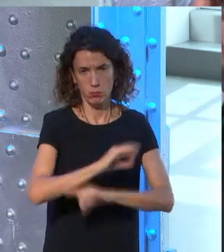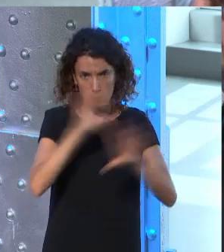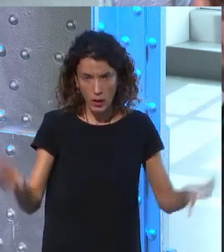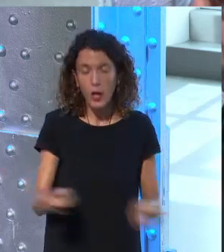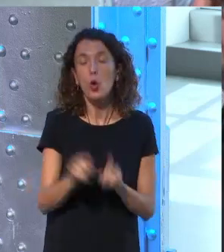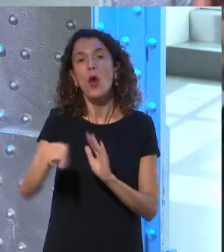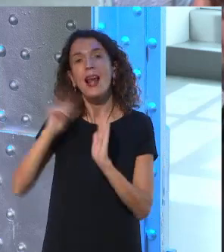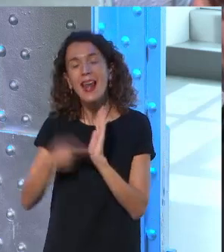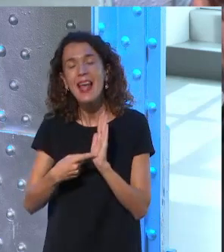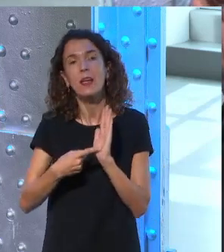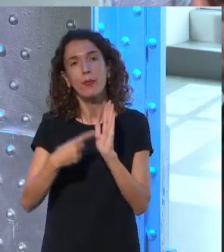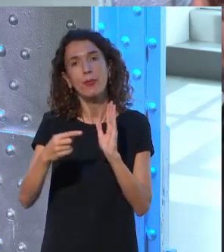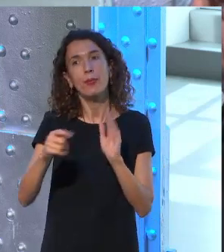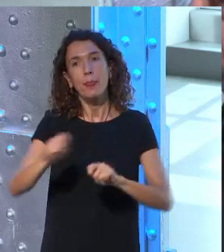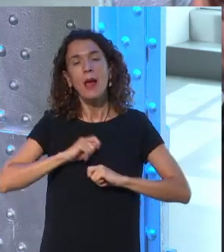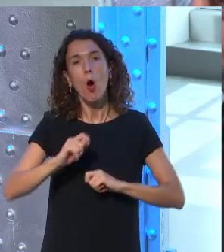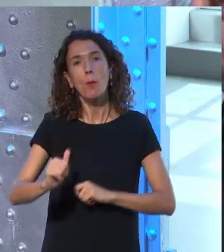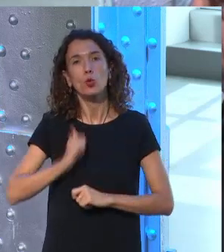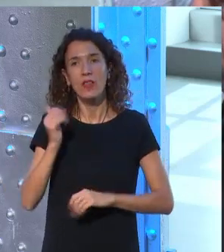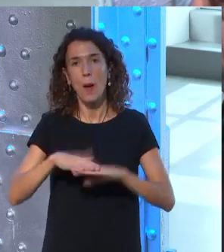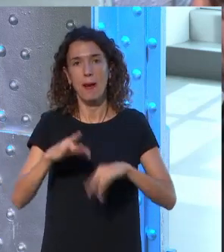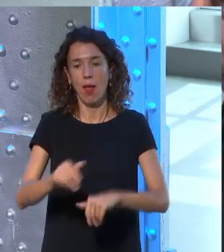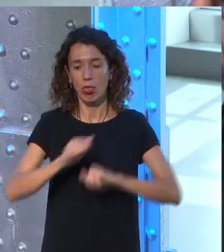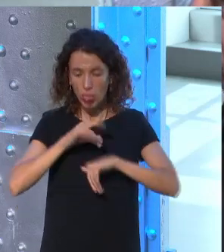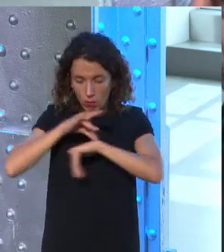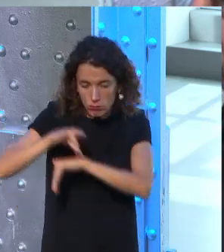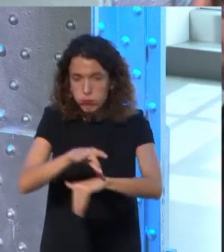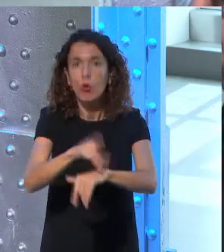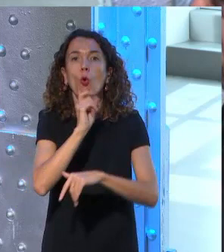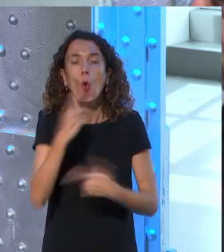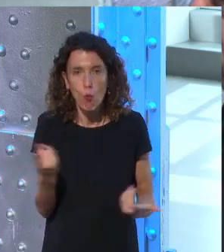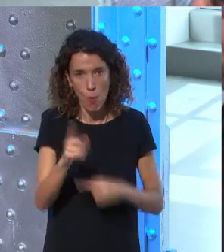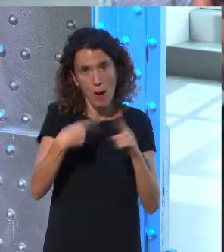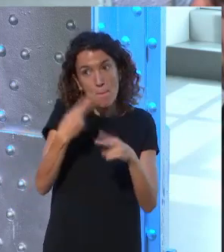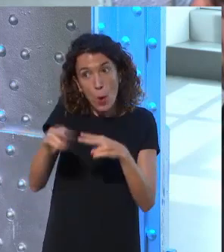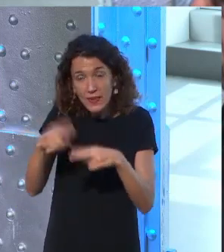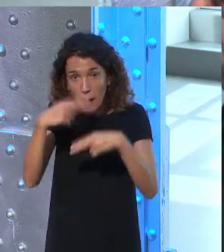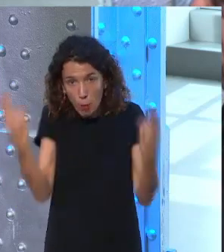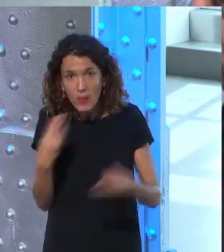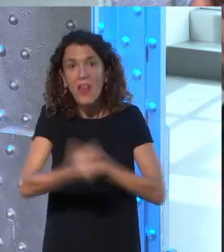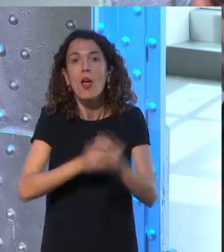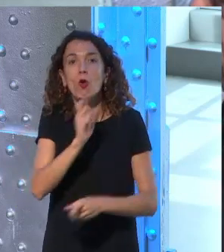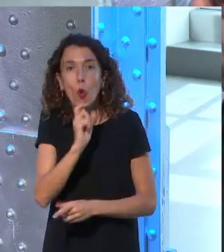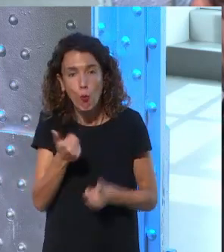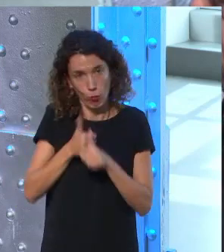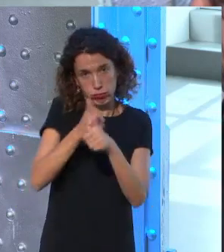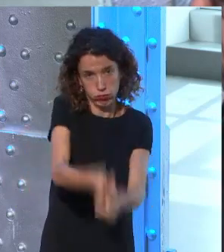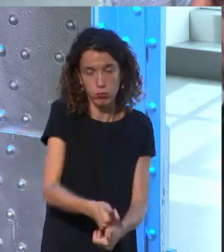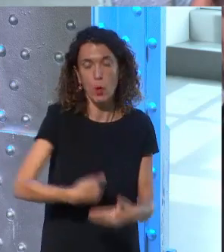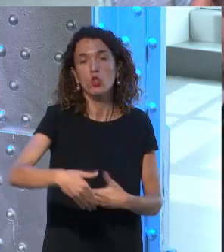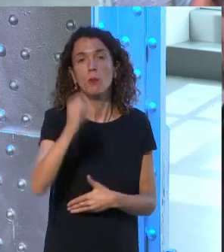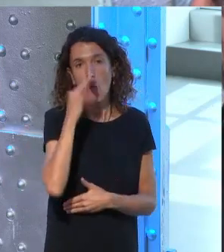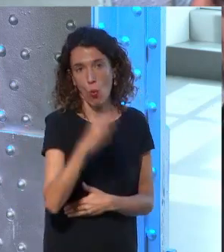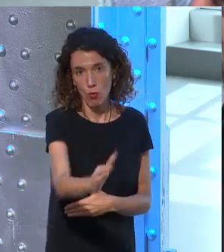una oportunidad para marcar la hoja de ruta de la economía y de las políticas públicas de las próximas